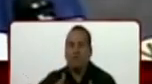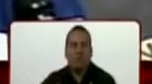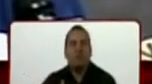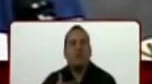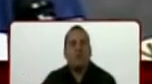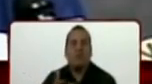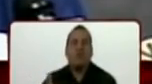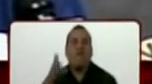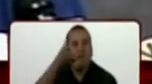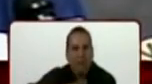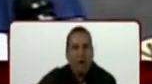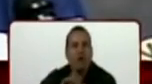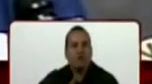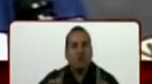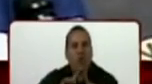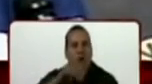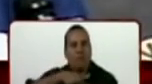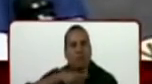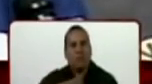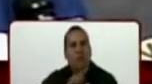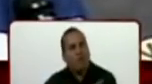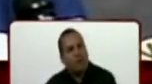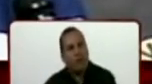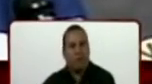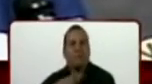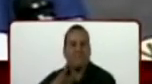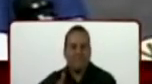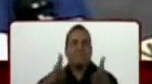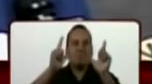es sumamente rápido y le permitirá